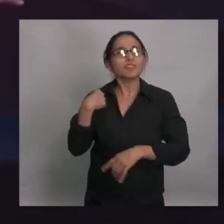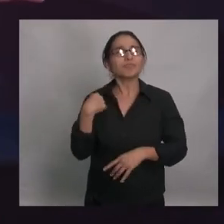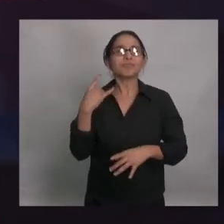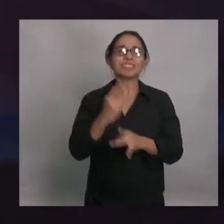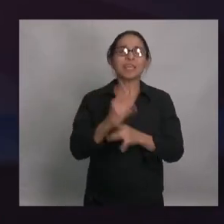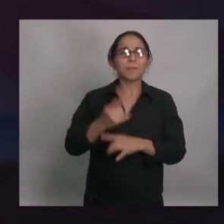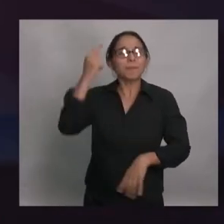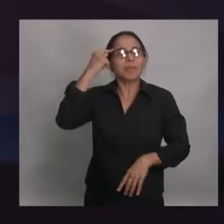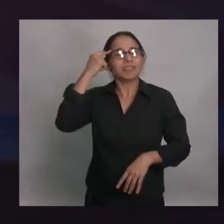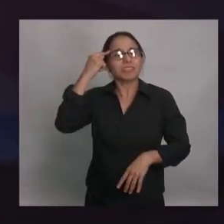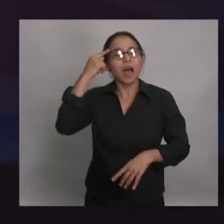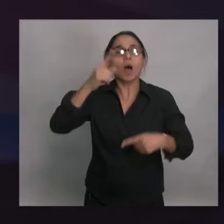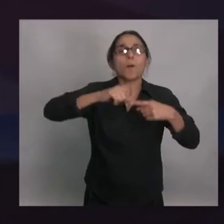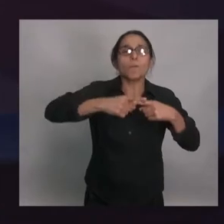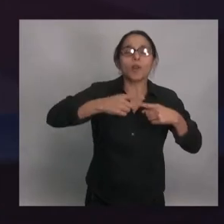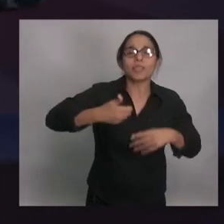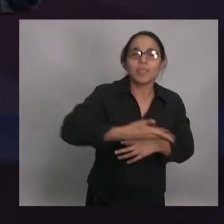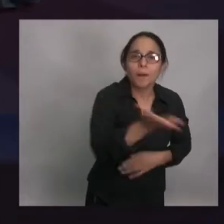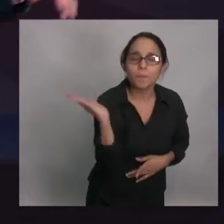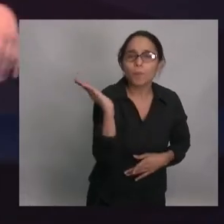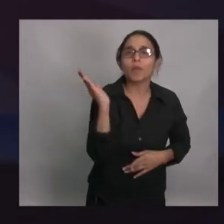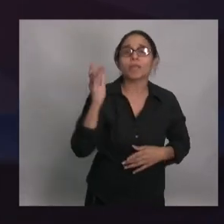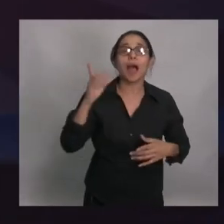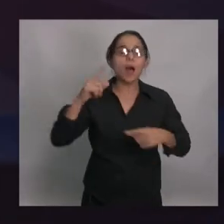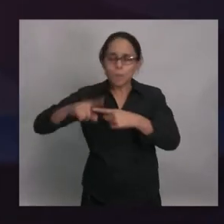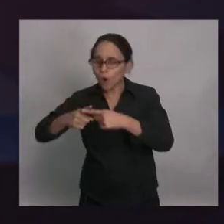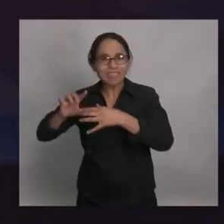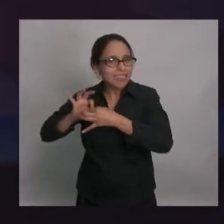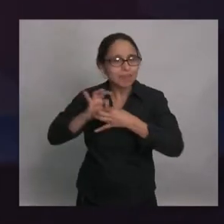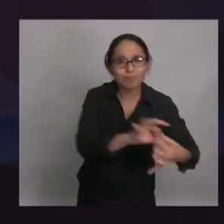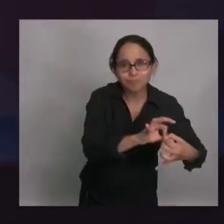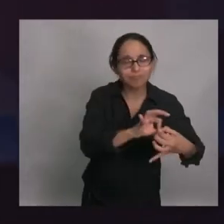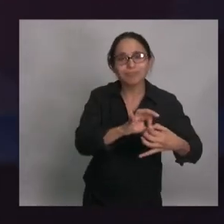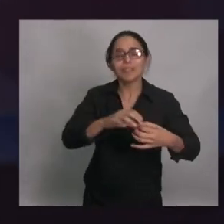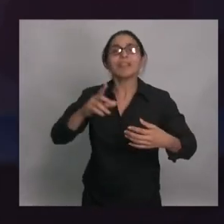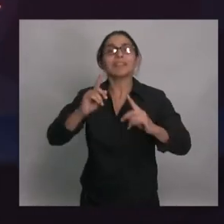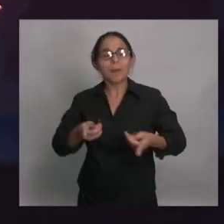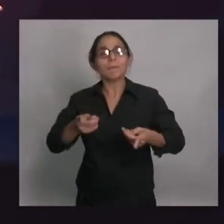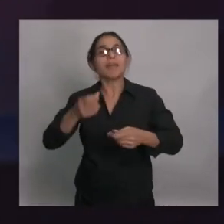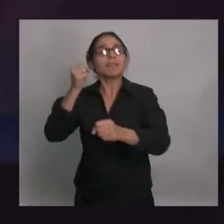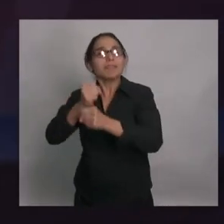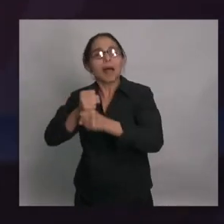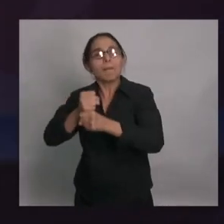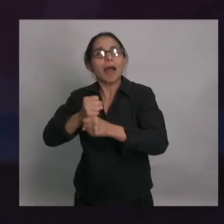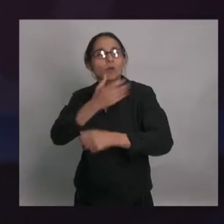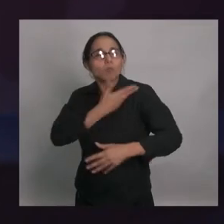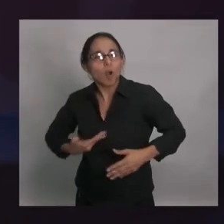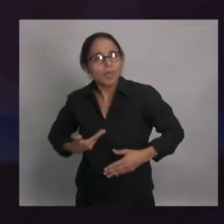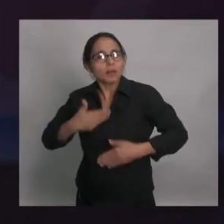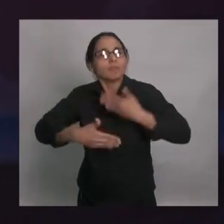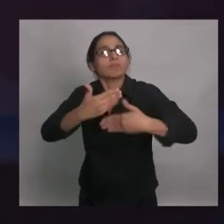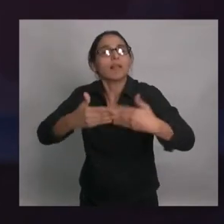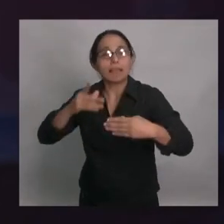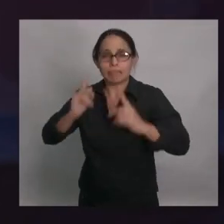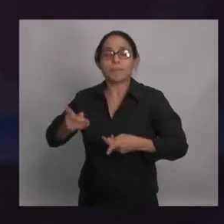podíamos separar políticas públicas de la política ni la gestión pública de la política politizar el debate quiere decir